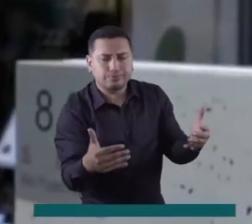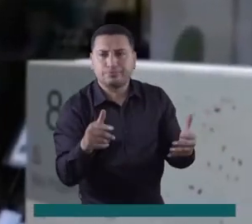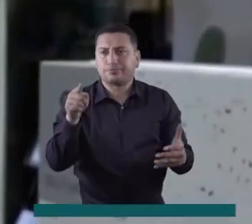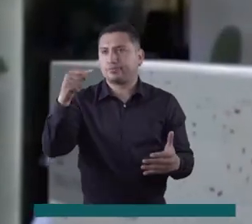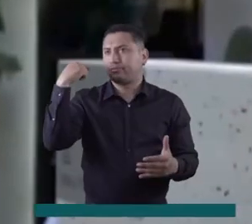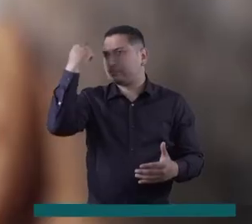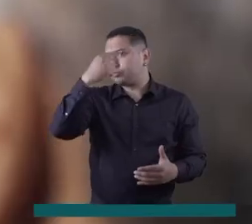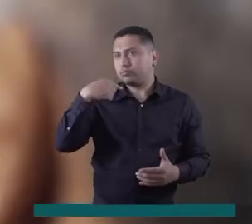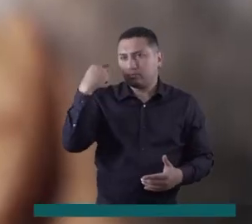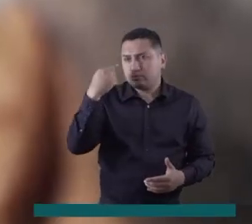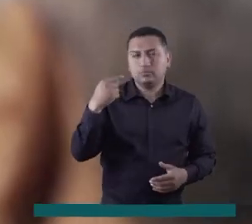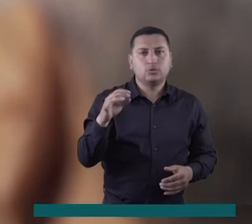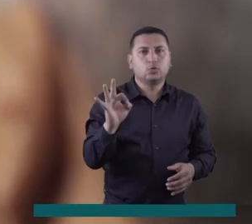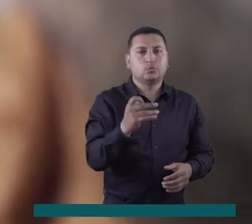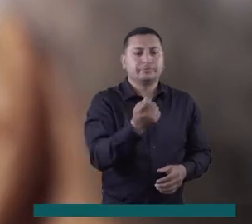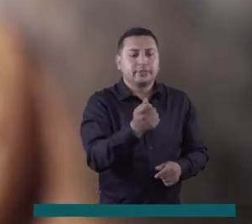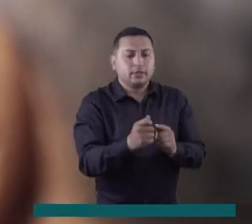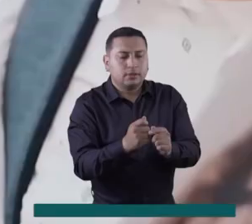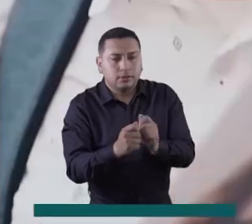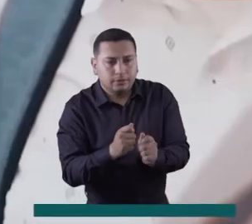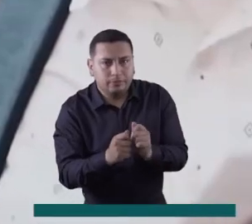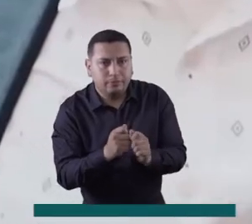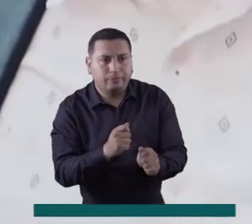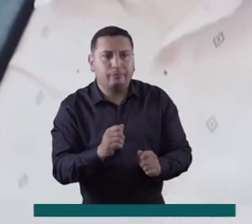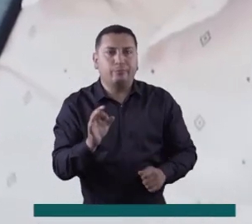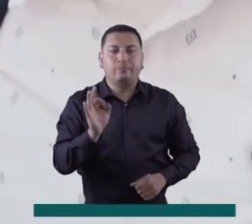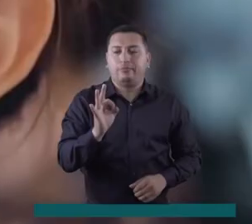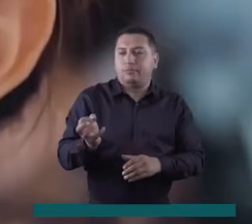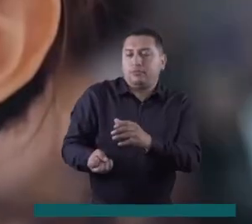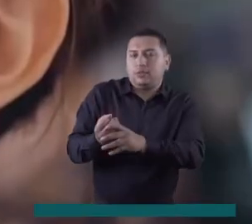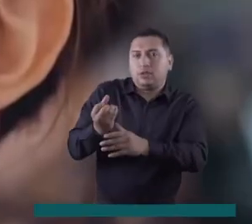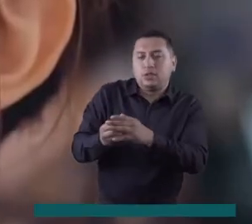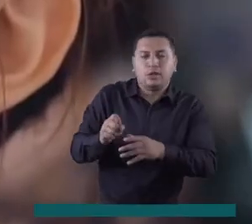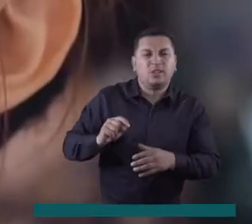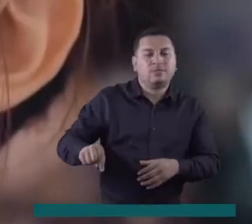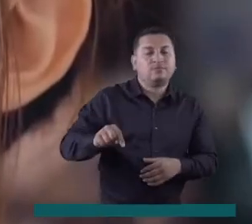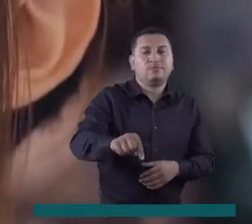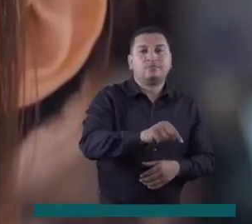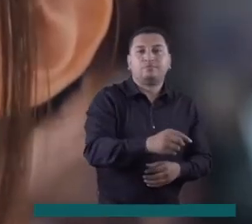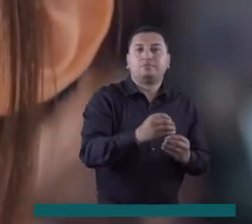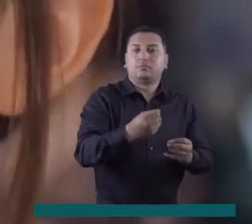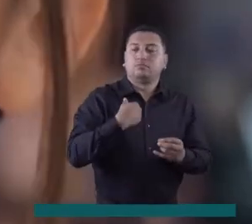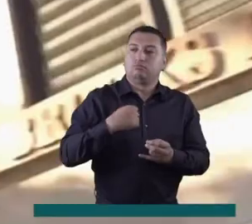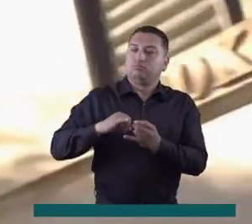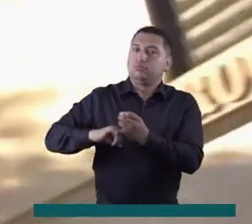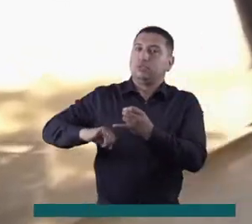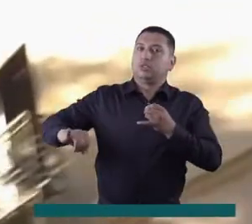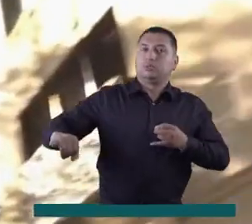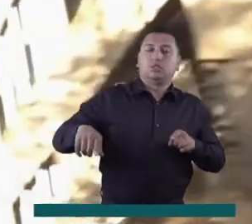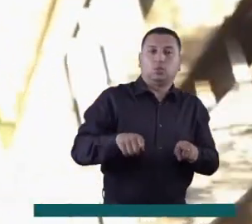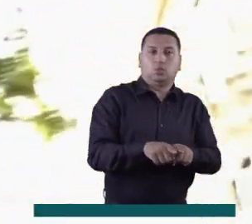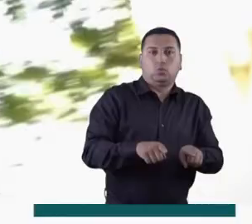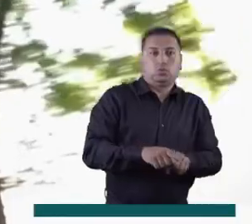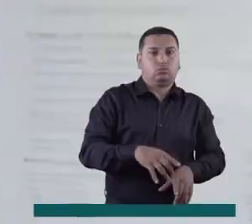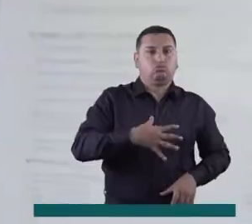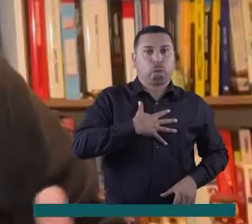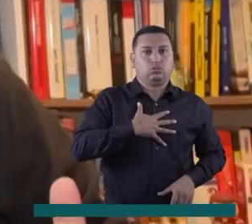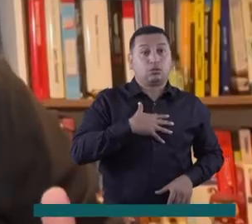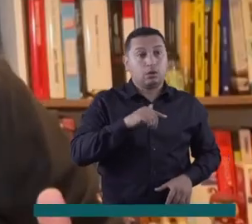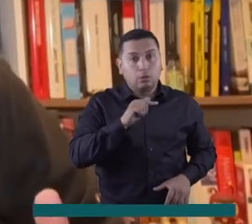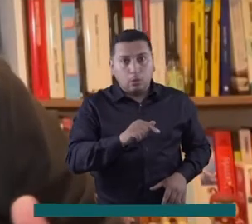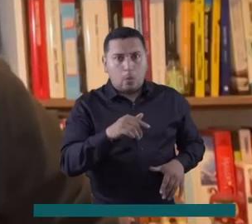información como textos, rostros, billetes, productos, para que pueda pues, tener esa independencia en su día a